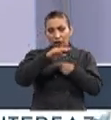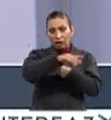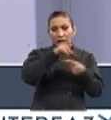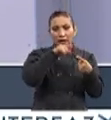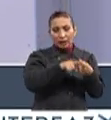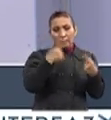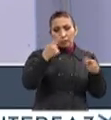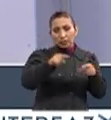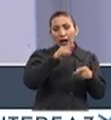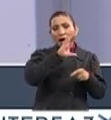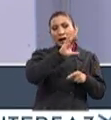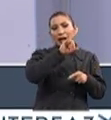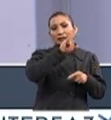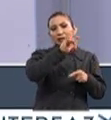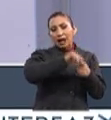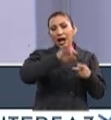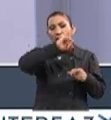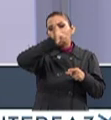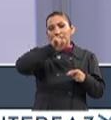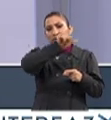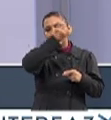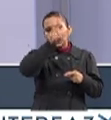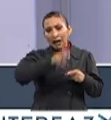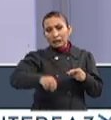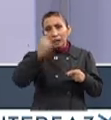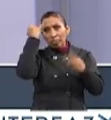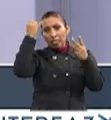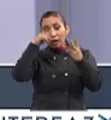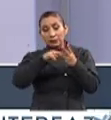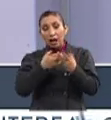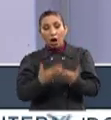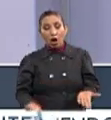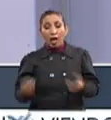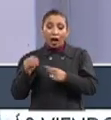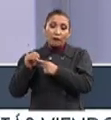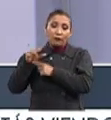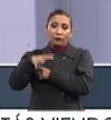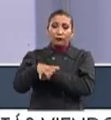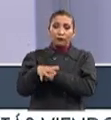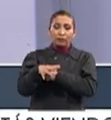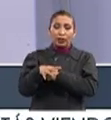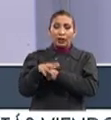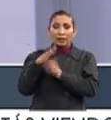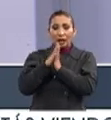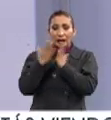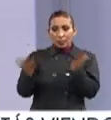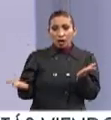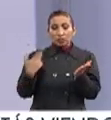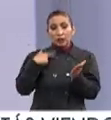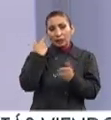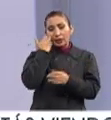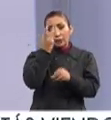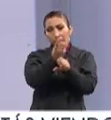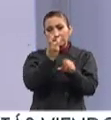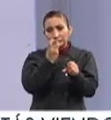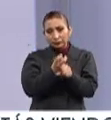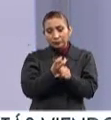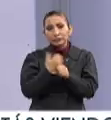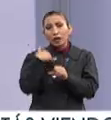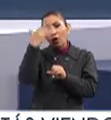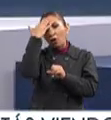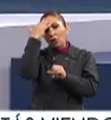principales: la música clásica, el jazz, la improvisación, y ahora la influencia literaria. Y pues quiero invitarlos a